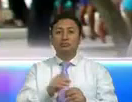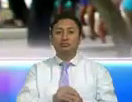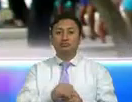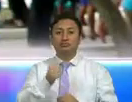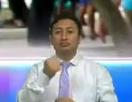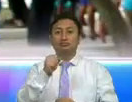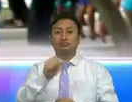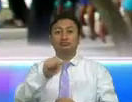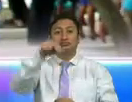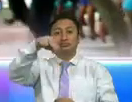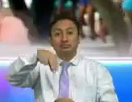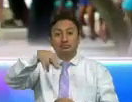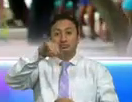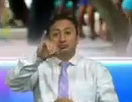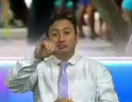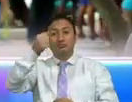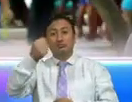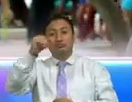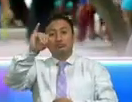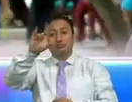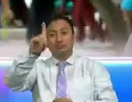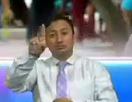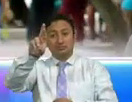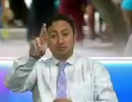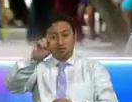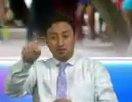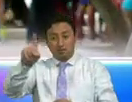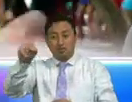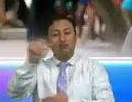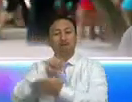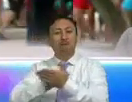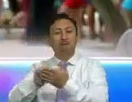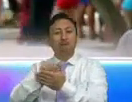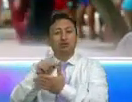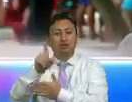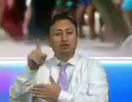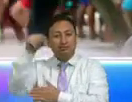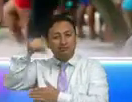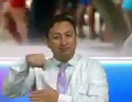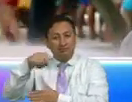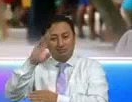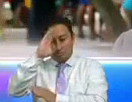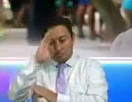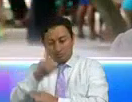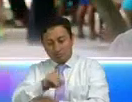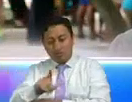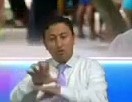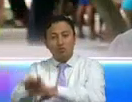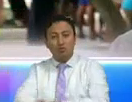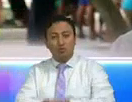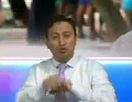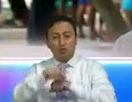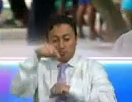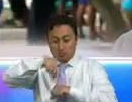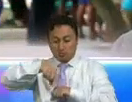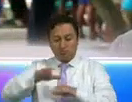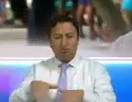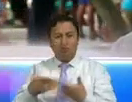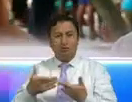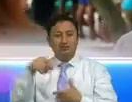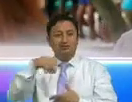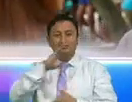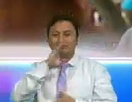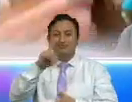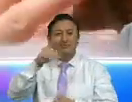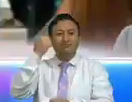isidro llamará a ese santo san isidro labrador que es el patrono de los agricultores porque esta tierra se caracteriza para sacar este desahogo